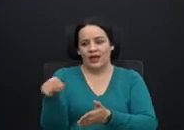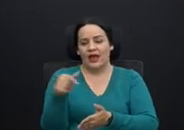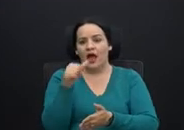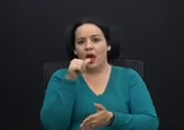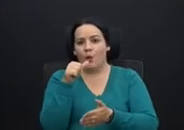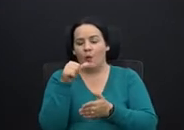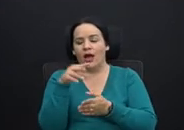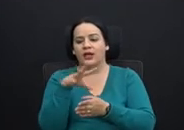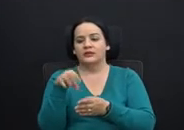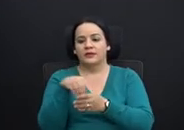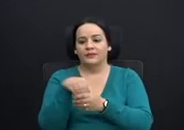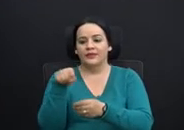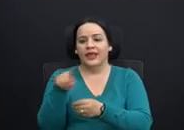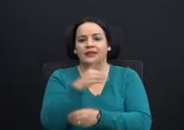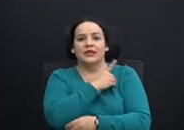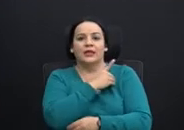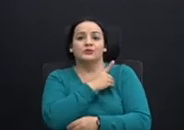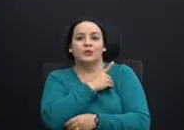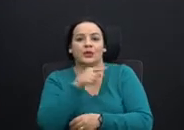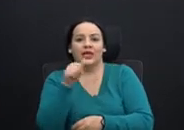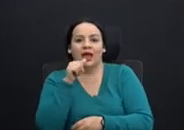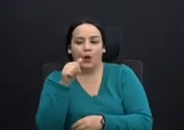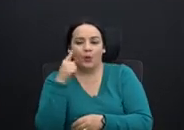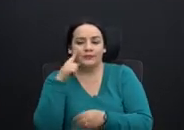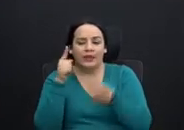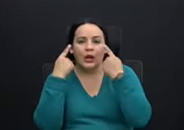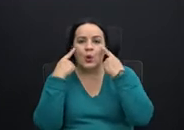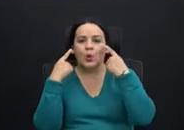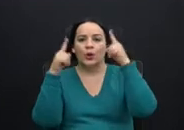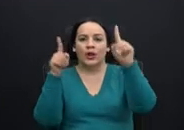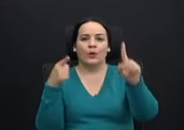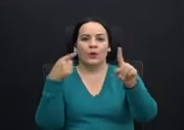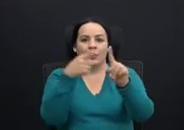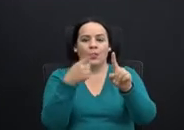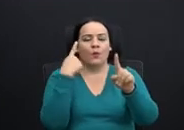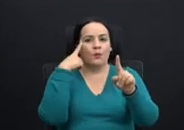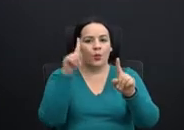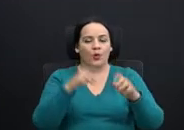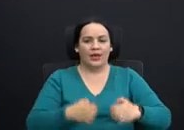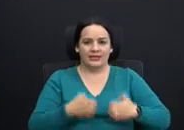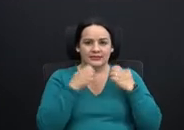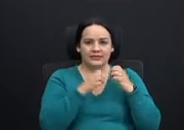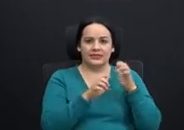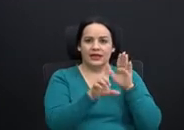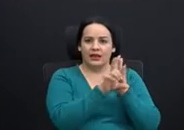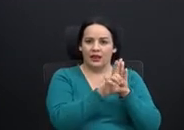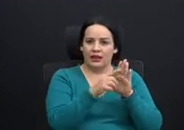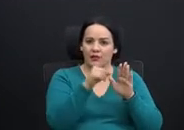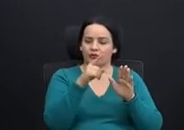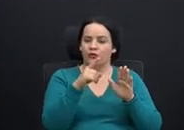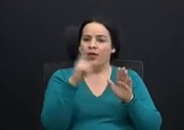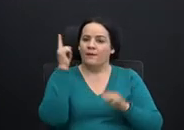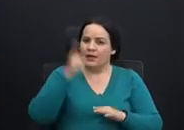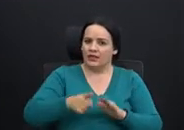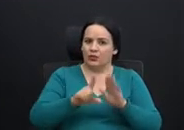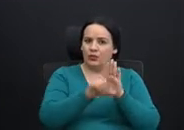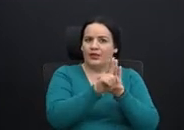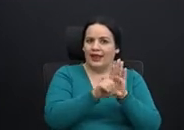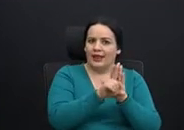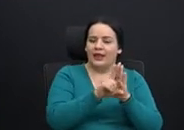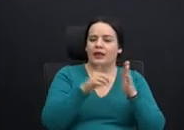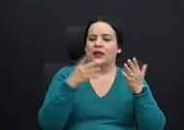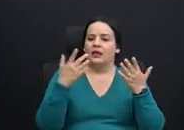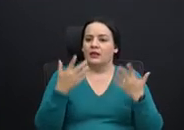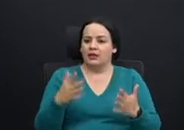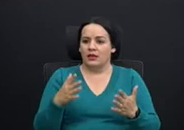de Aguas para lograr los objetivos por los cuales existen los mandatos de ley, y eso ha funcionado perfectamente. Entonces,